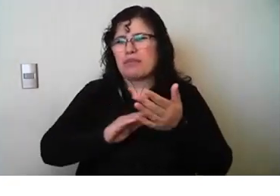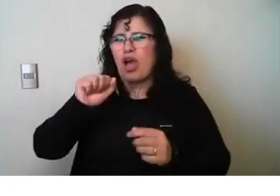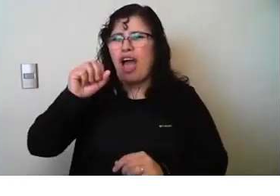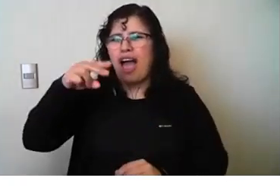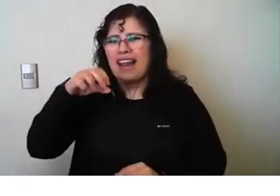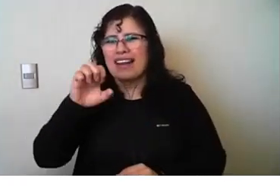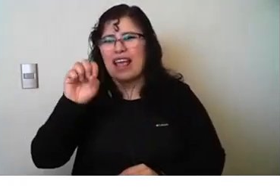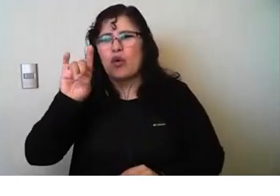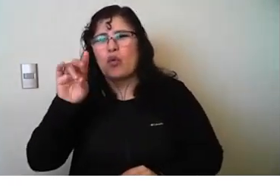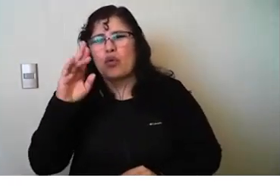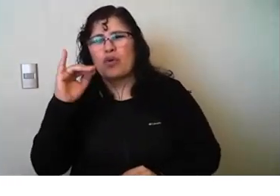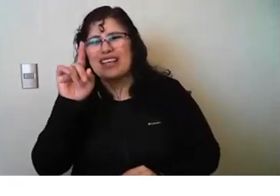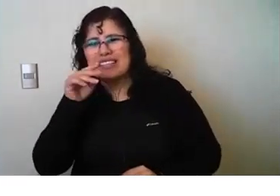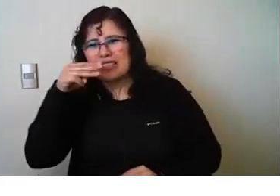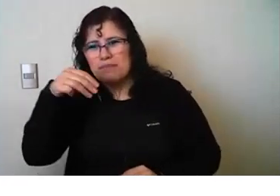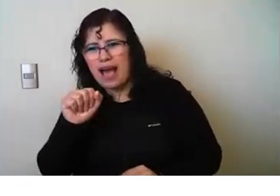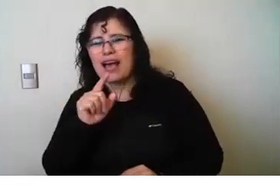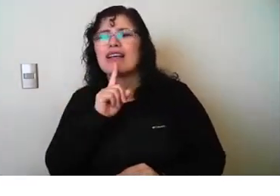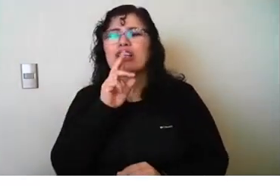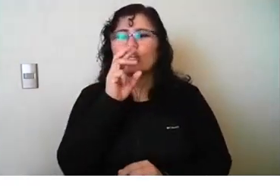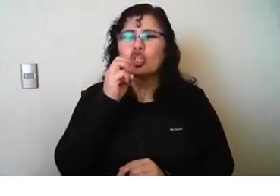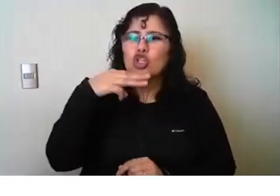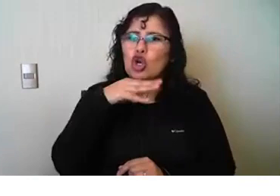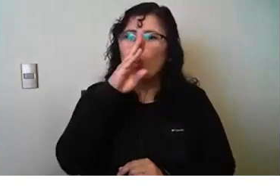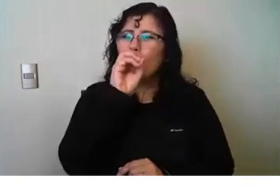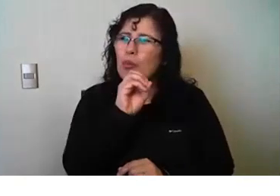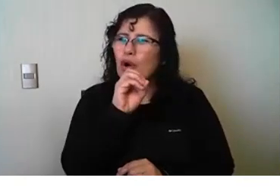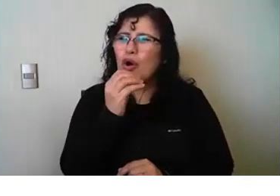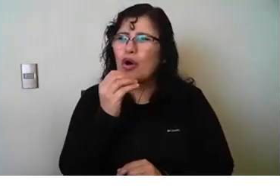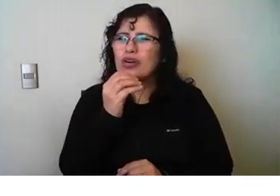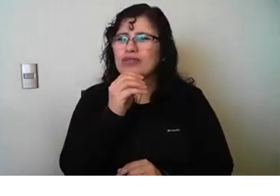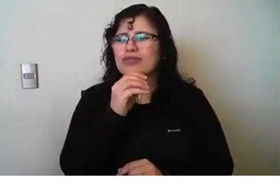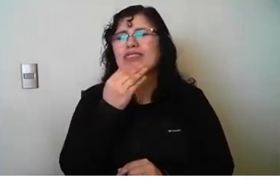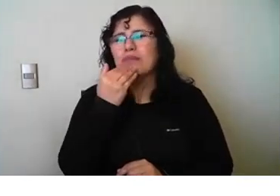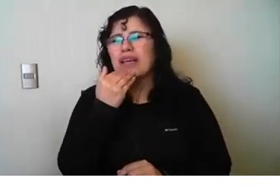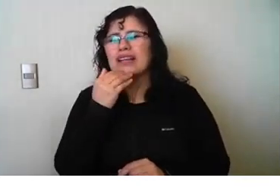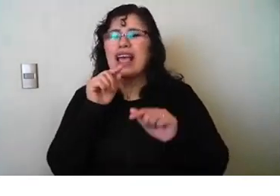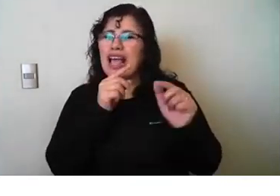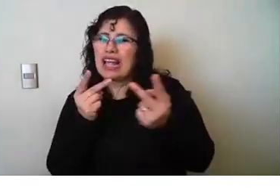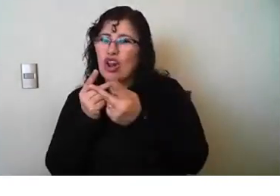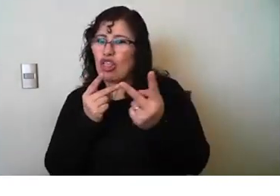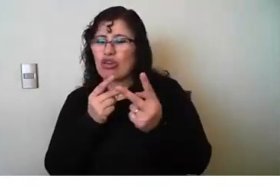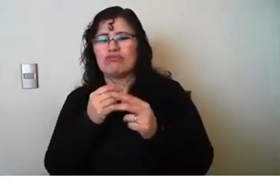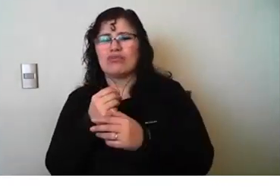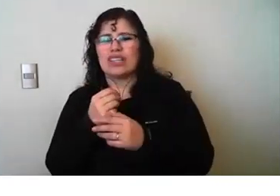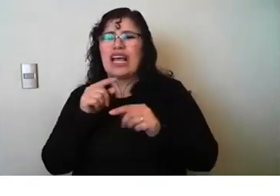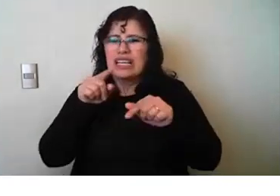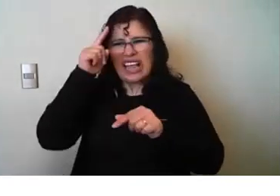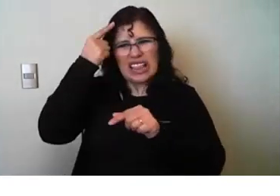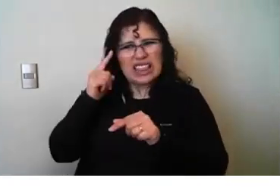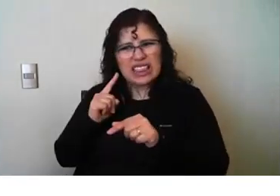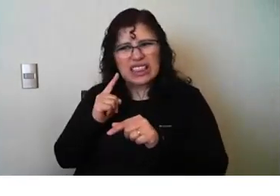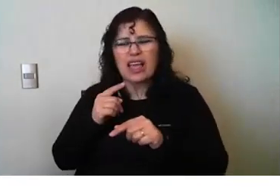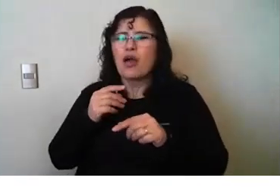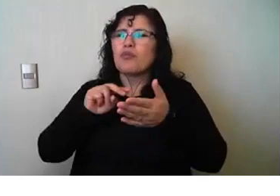trombos, ¿ya? Que obstruyan la normal circulación, produciendo ciertos los daños por la hipoxia que